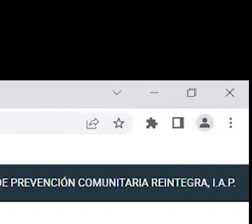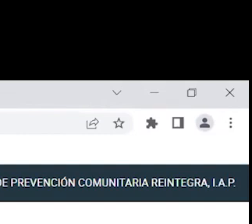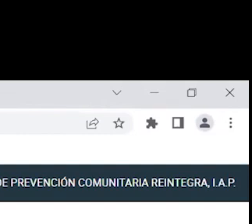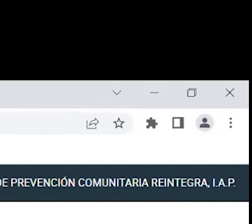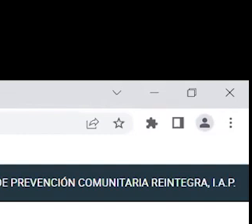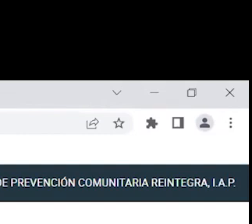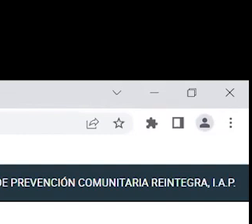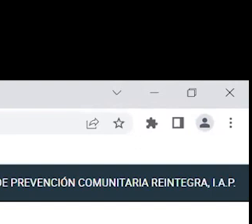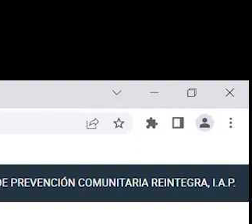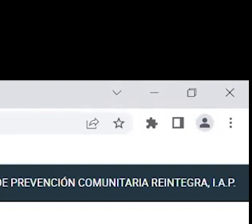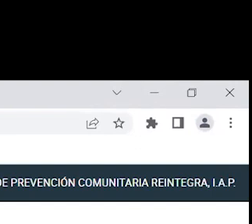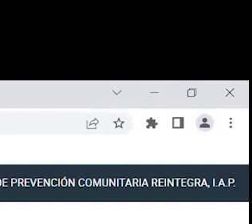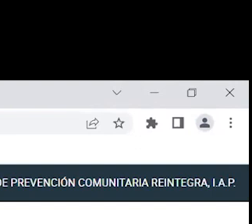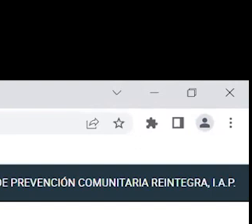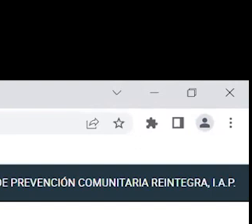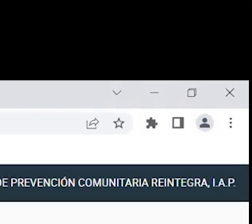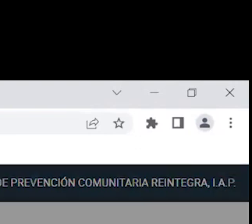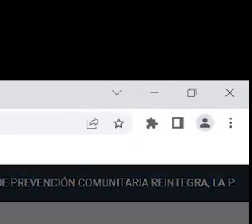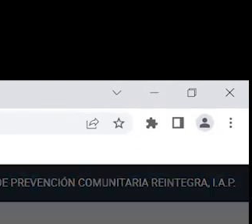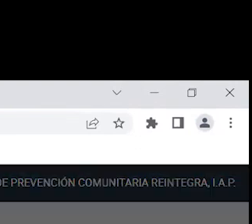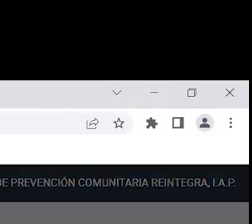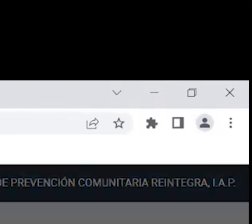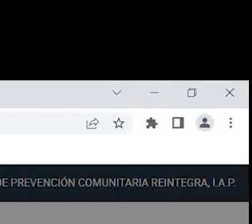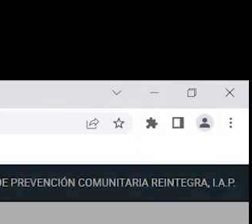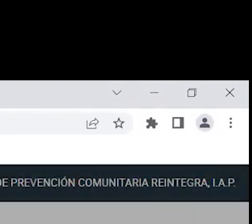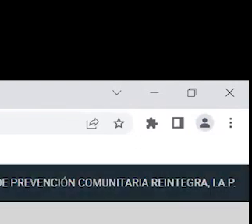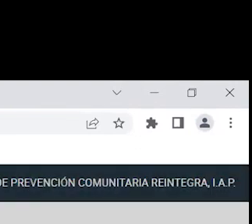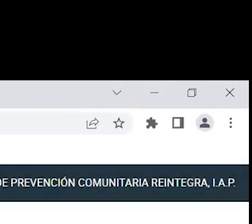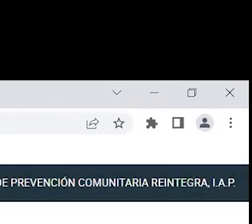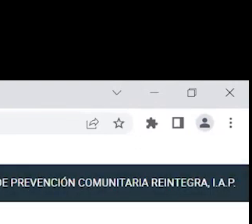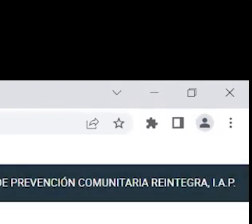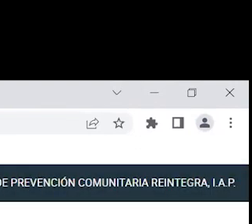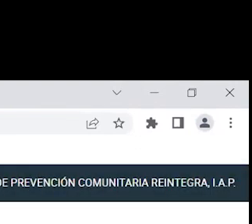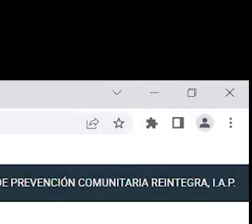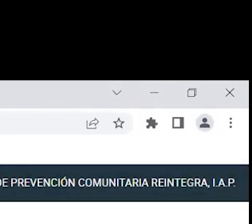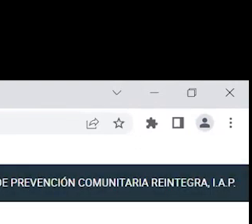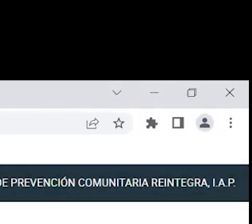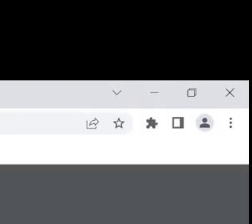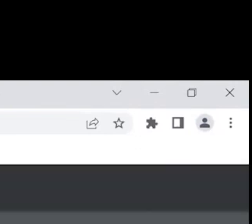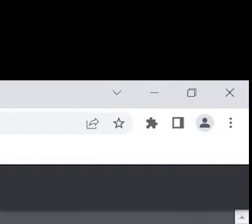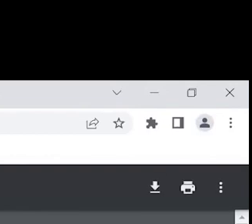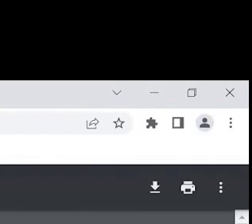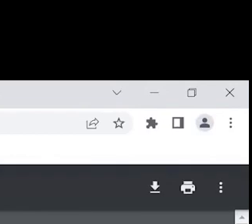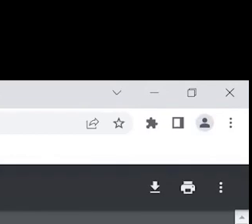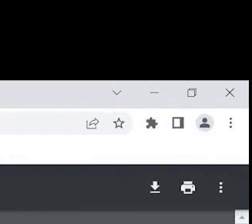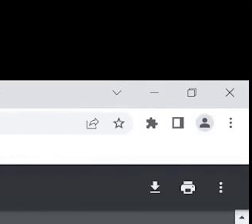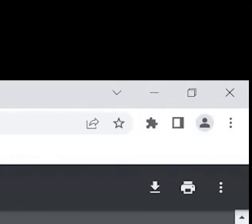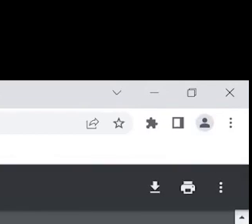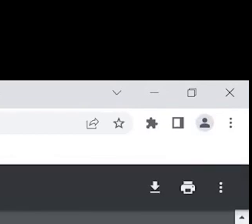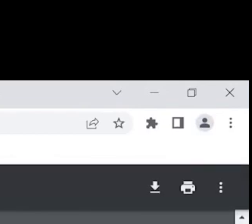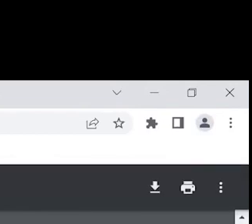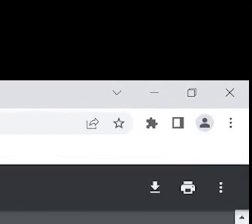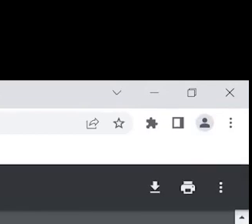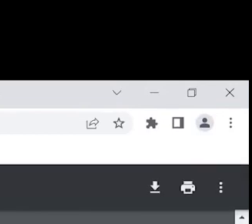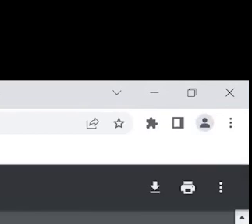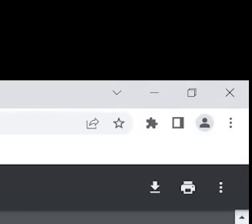mi hoja resumen y voy a ver qué tal aquí me dice